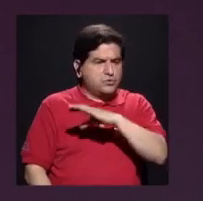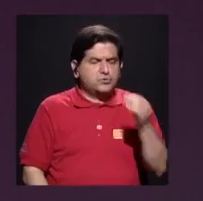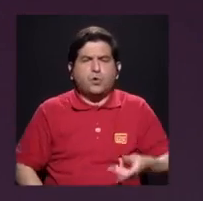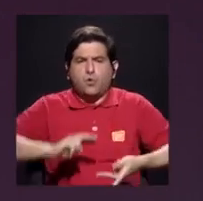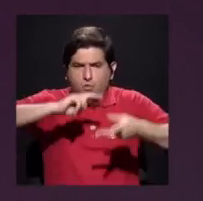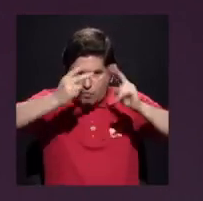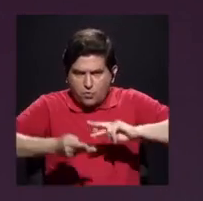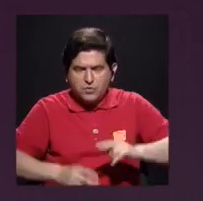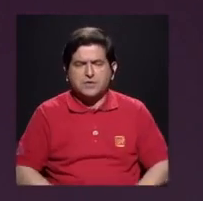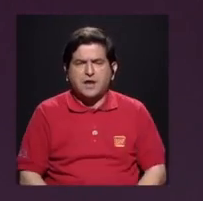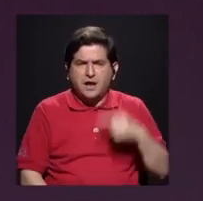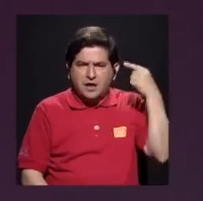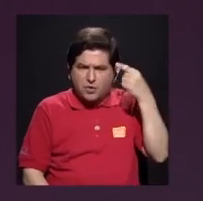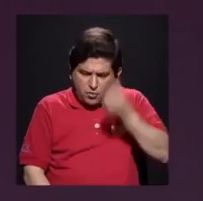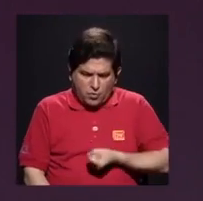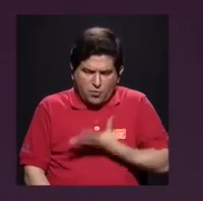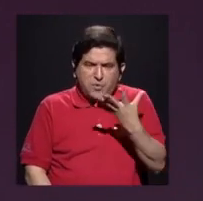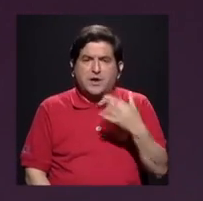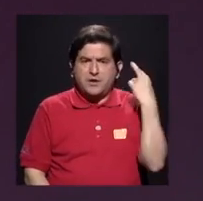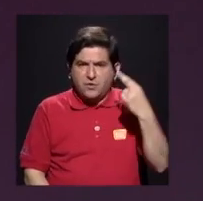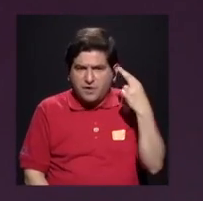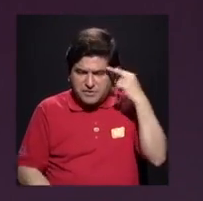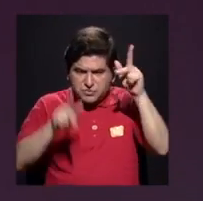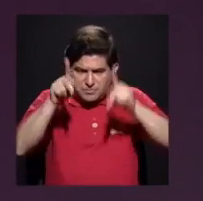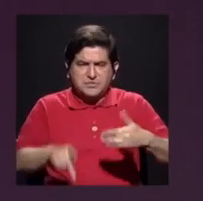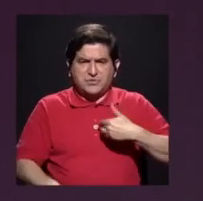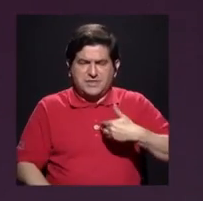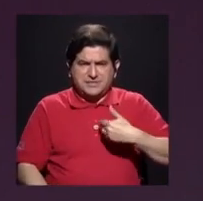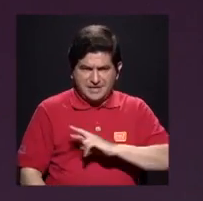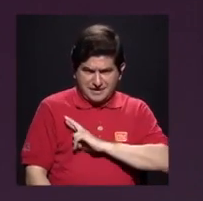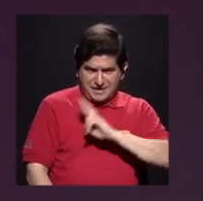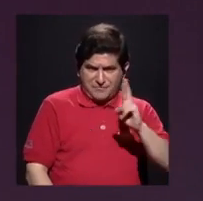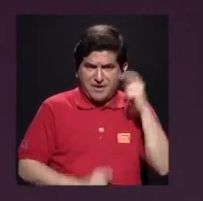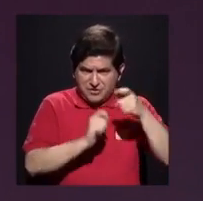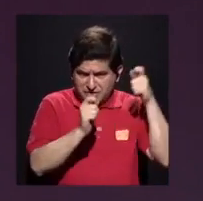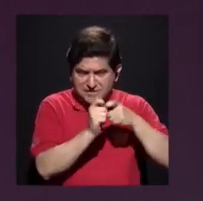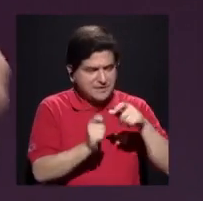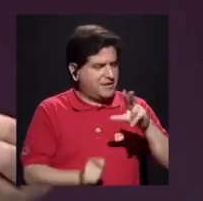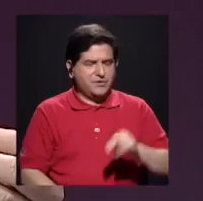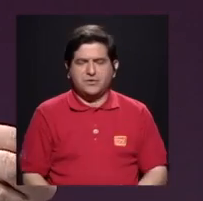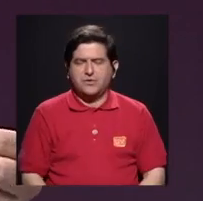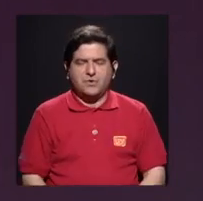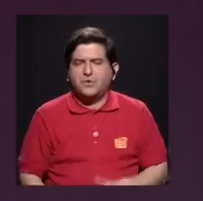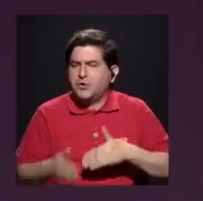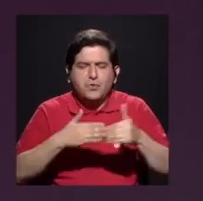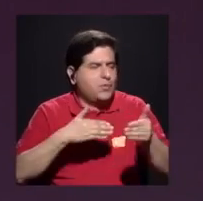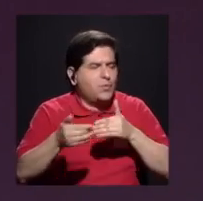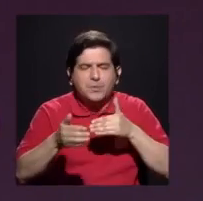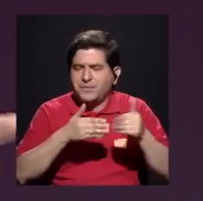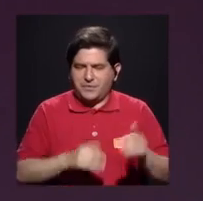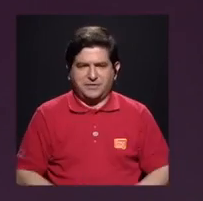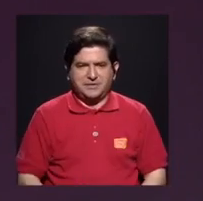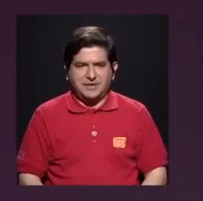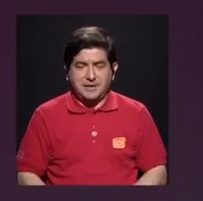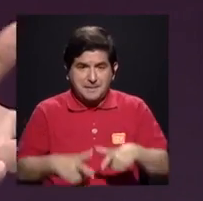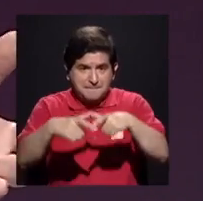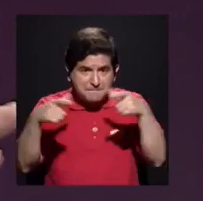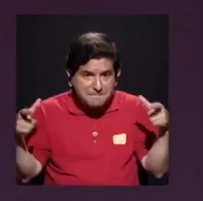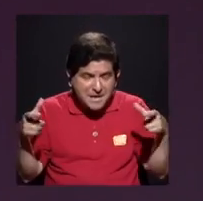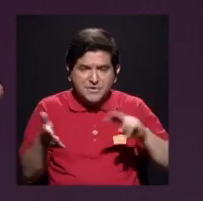religión en el estado no puede acceder no puede tener una religión o dejar de tenerla porque una mayoría